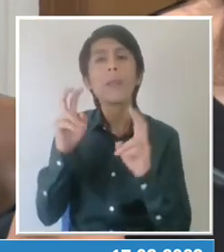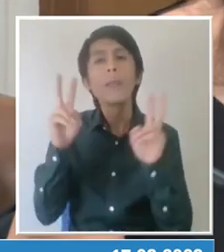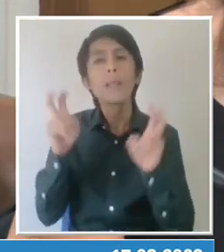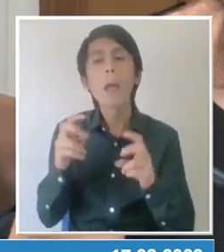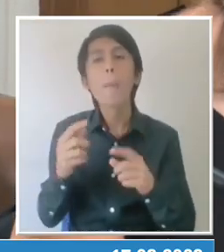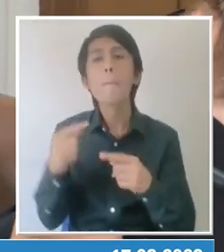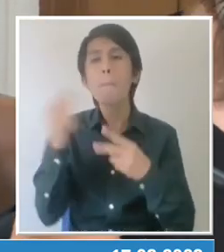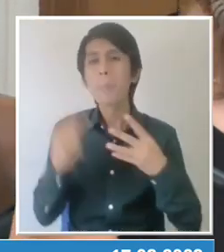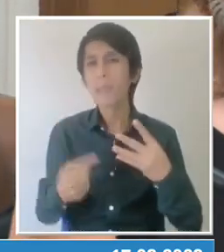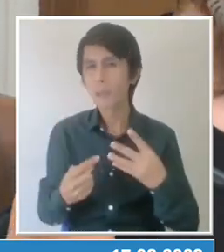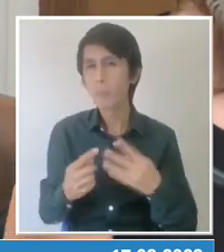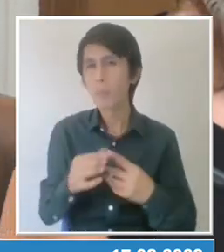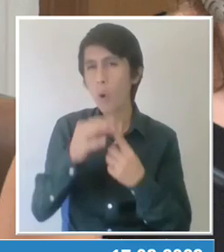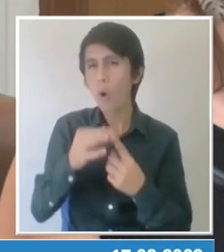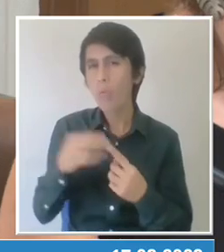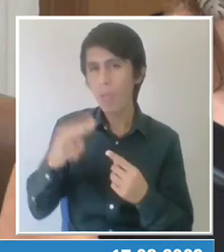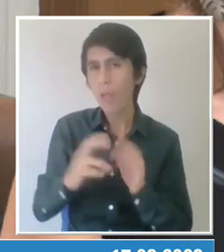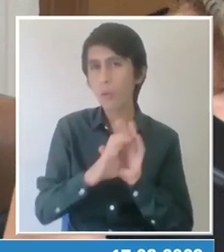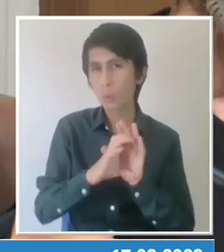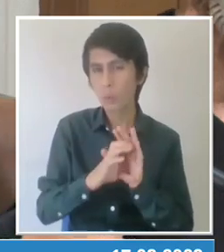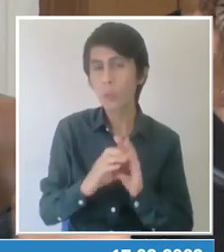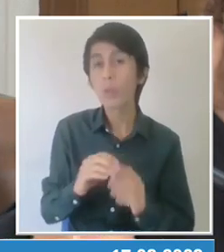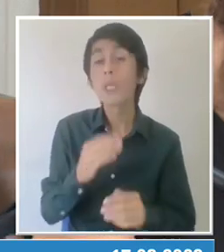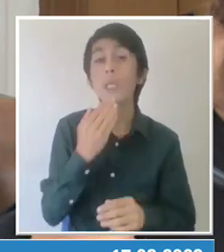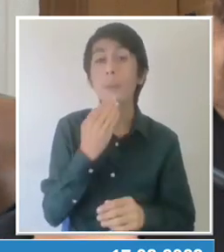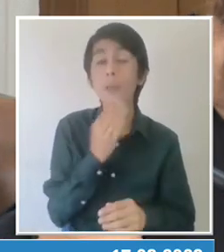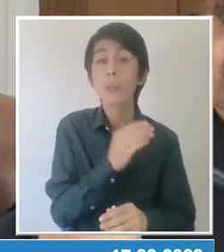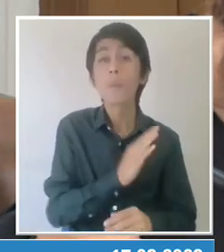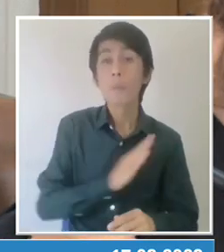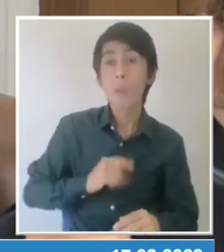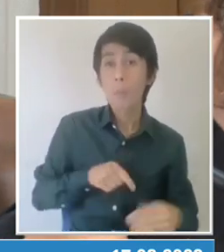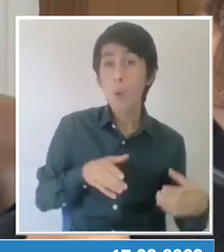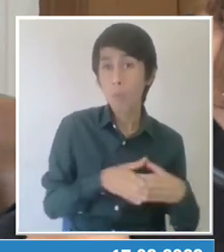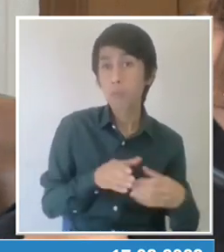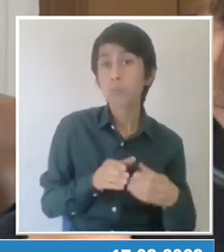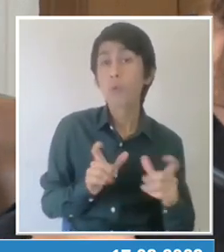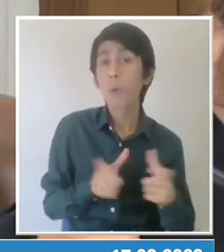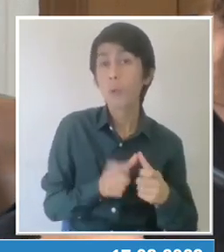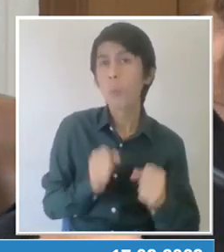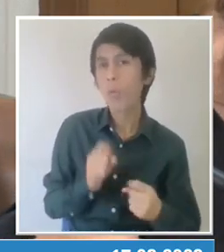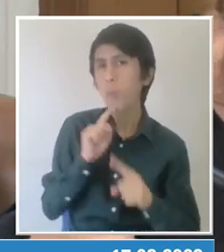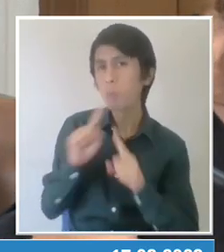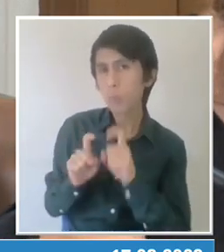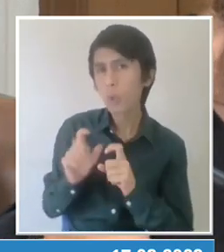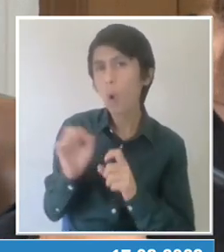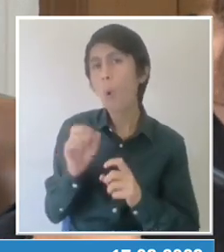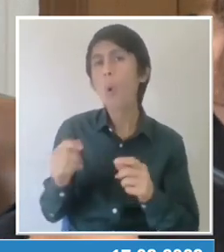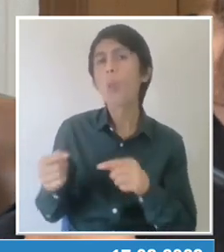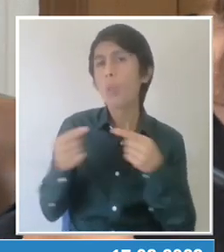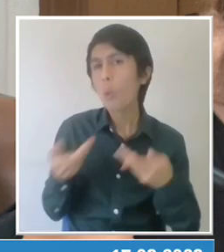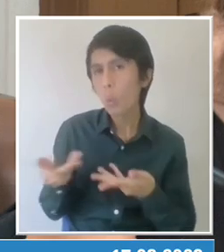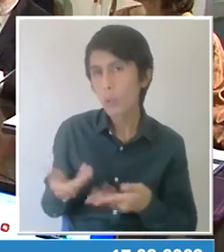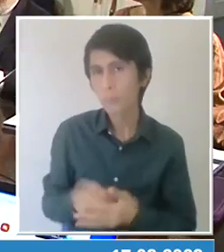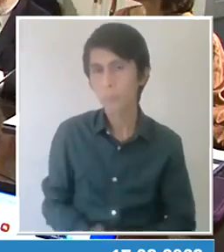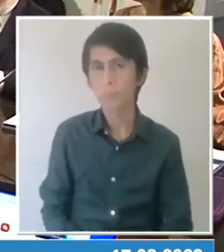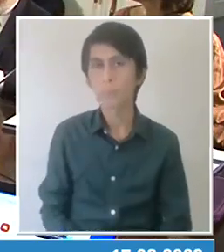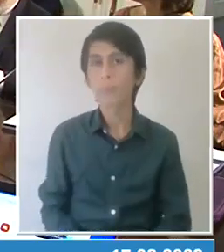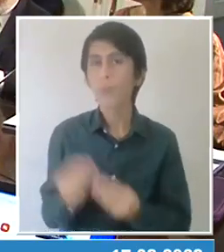los comisionados y las comisionadas puedan hacerle usted alguna pregunta o discutir alguna inquietud. Así es que, muy bienvenido y tiene usted la